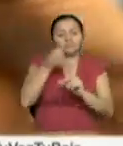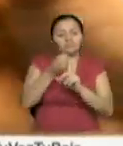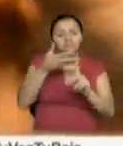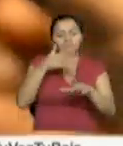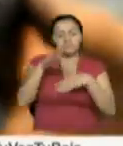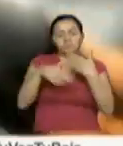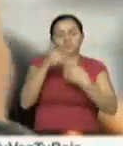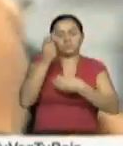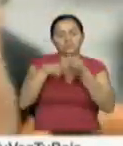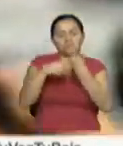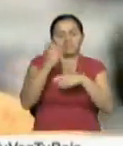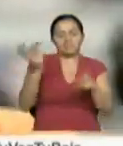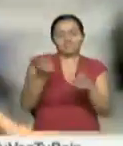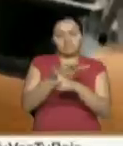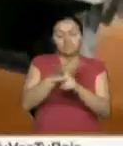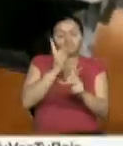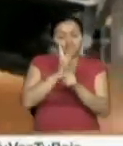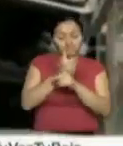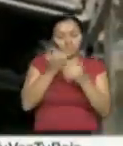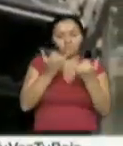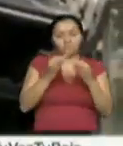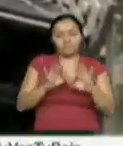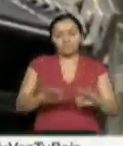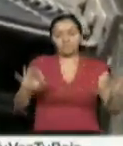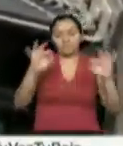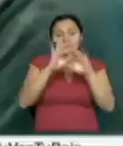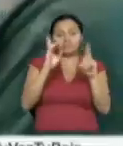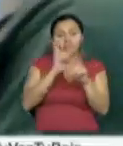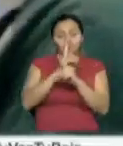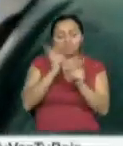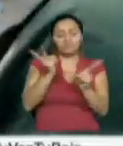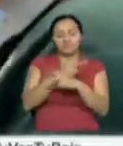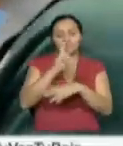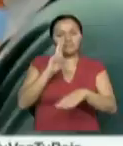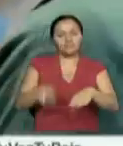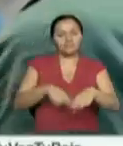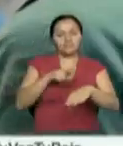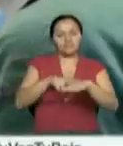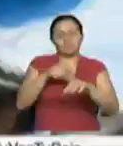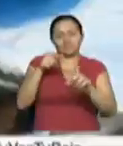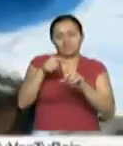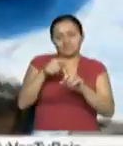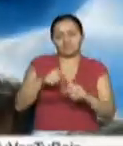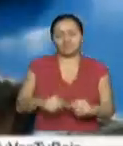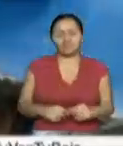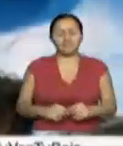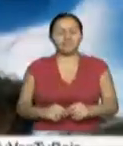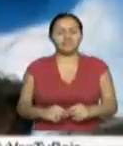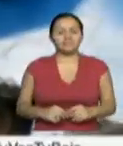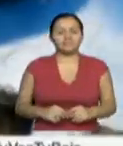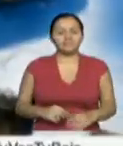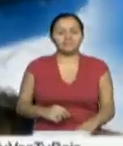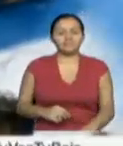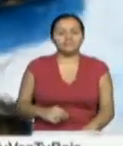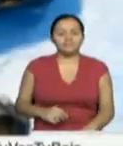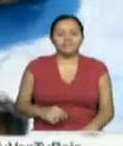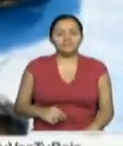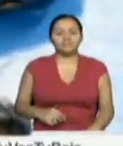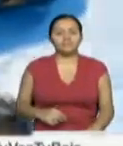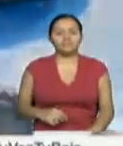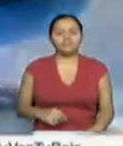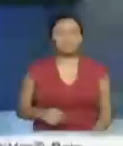las exportaciones. Por eso es importante consumir productos nacionales. Caterine Morejón, Noticiero Ciudadano.